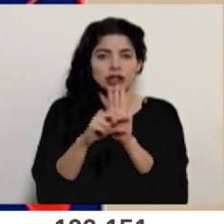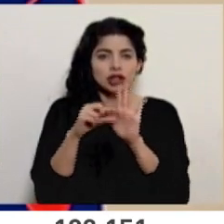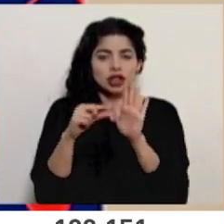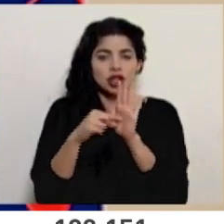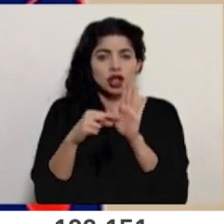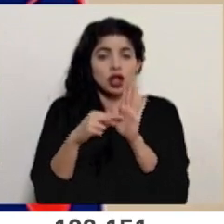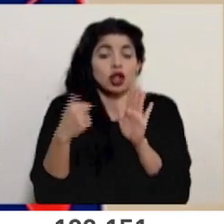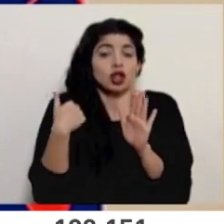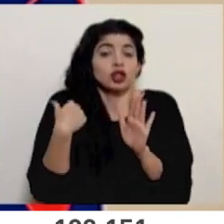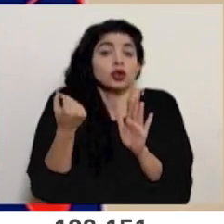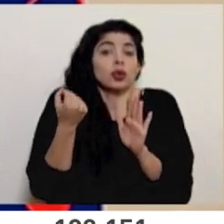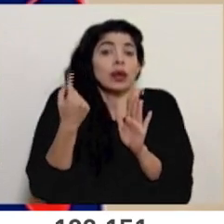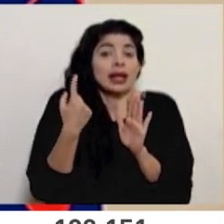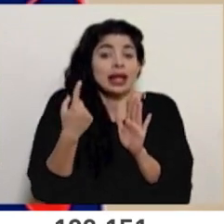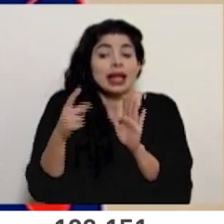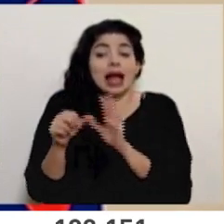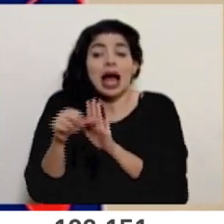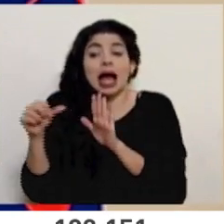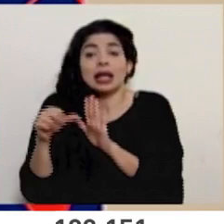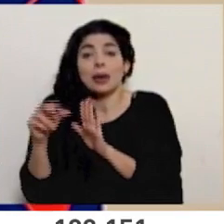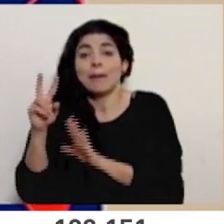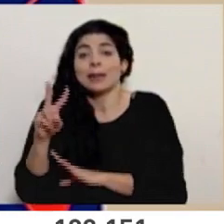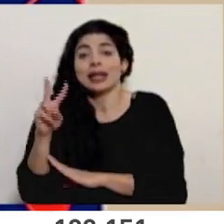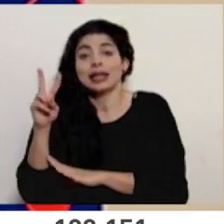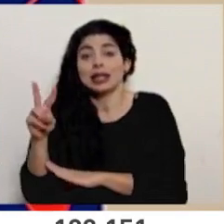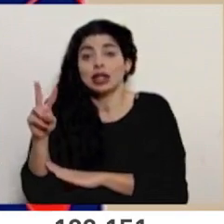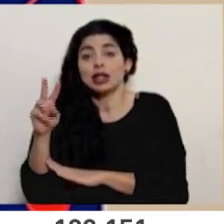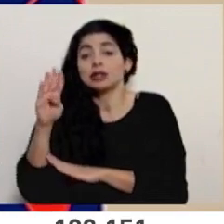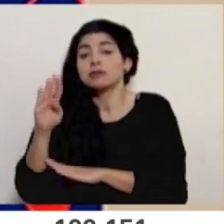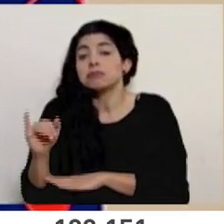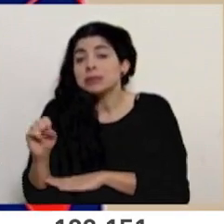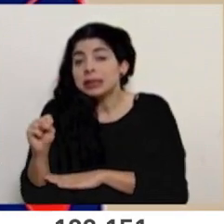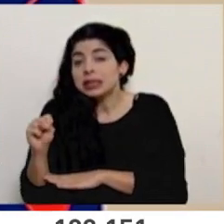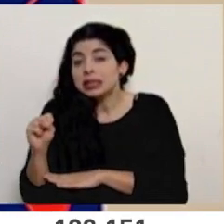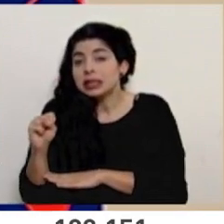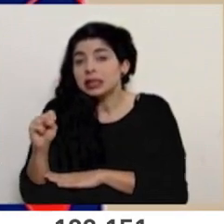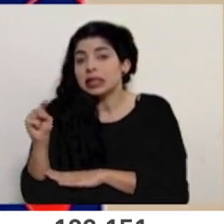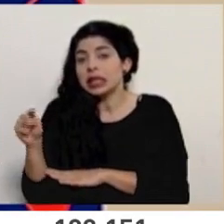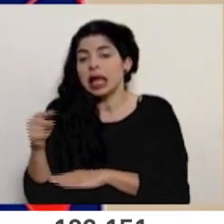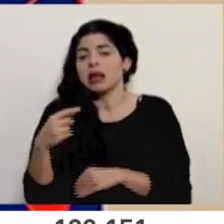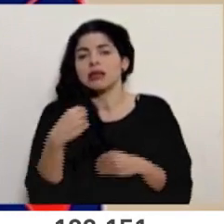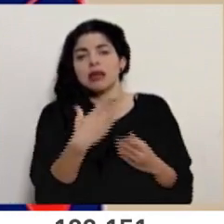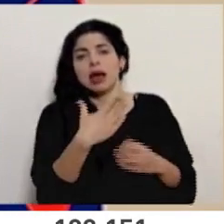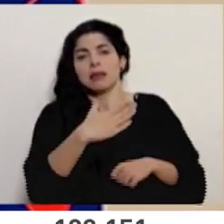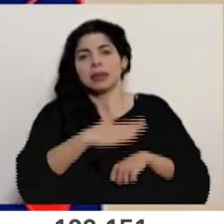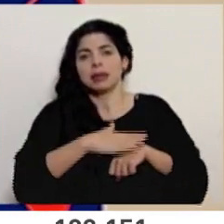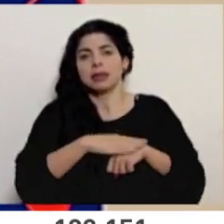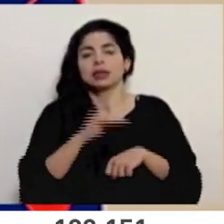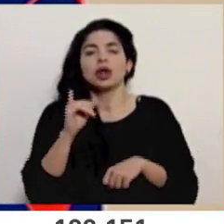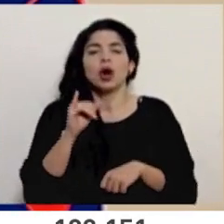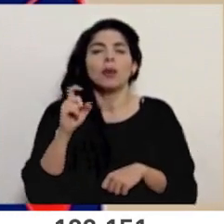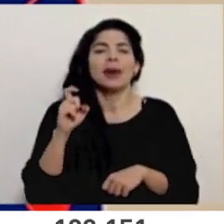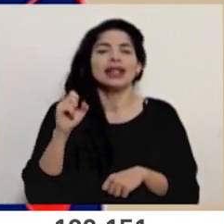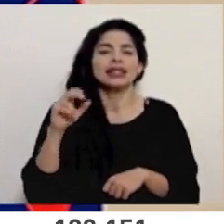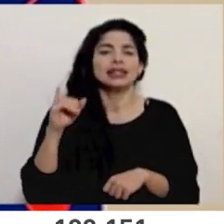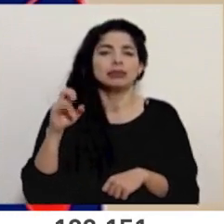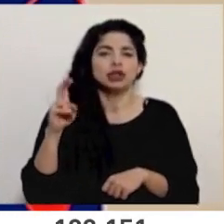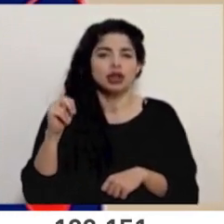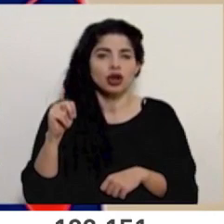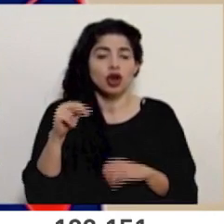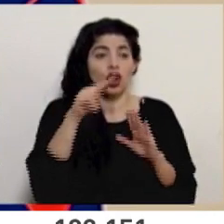lo que tengo entendido es que el artículo 22 bis permite como una excepción a la